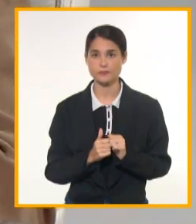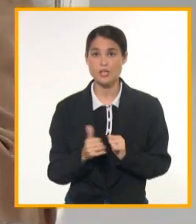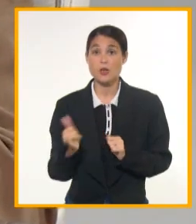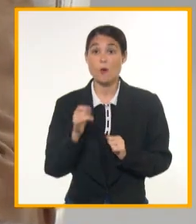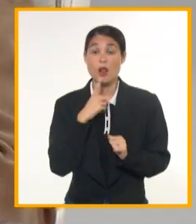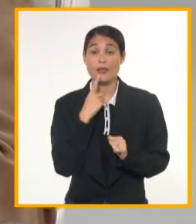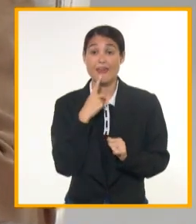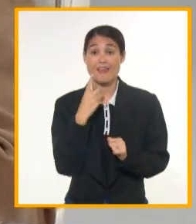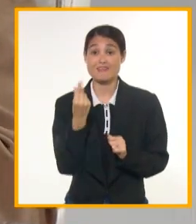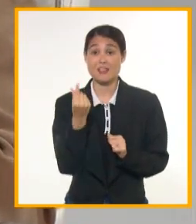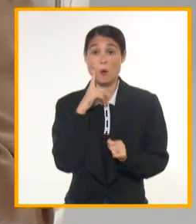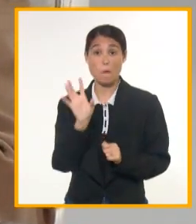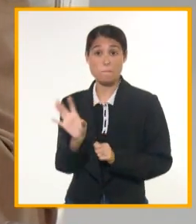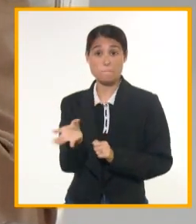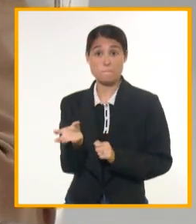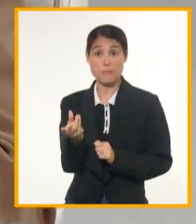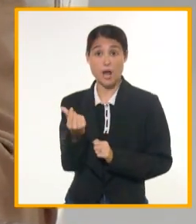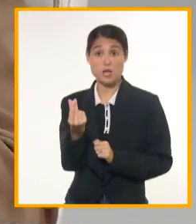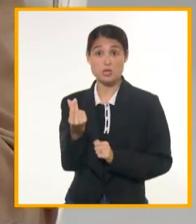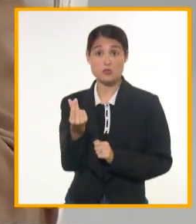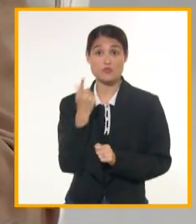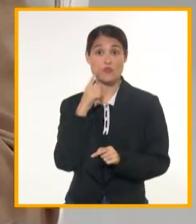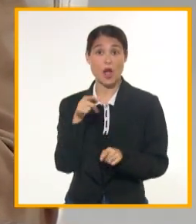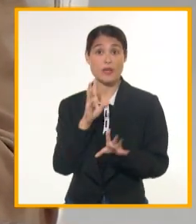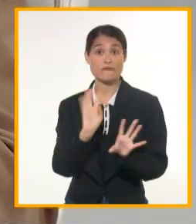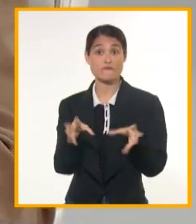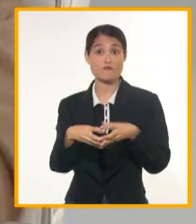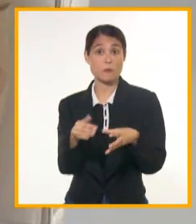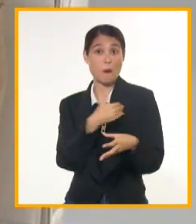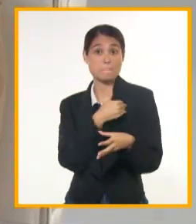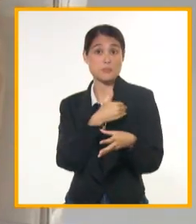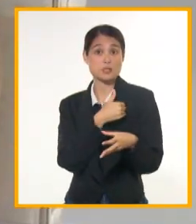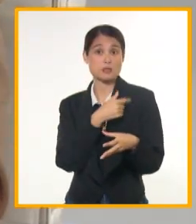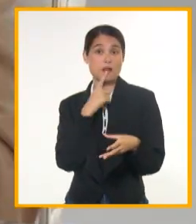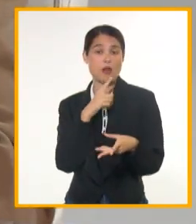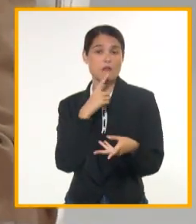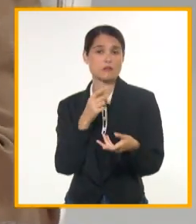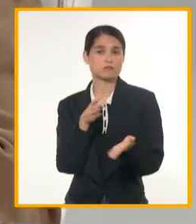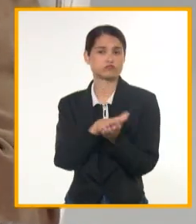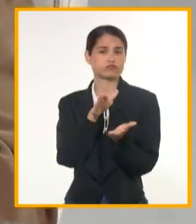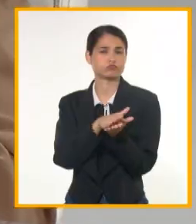bancarias del complejo militar industrial estadounidense y